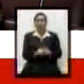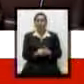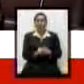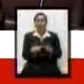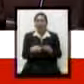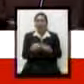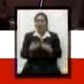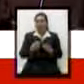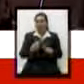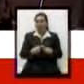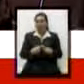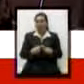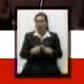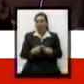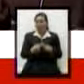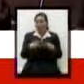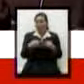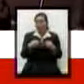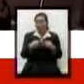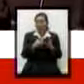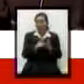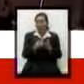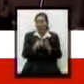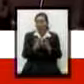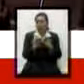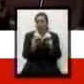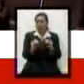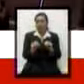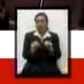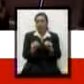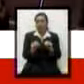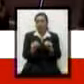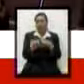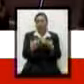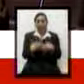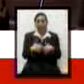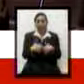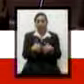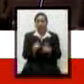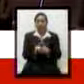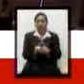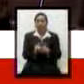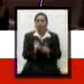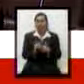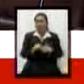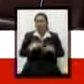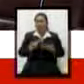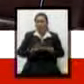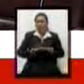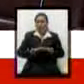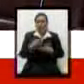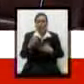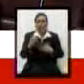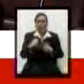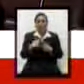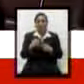la Comisión de Comercio Exterior se ha aprobado este dictamen que plantea que las empresas establecidas o que se puedan establecer en los